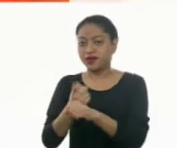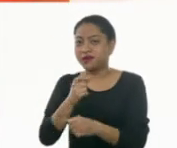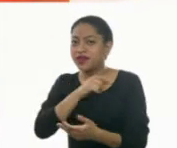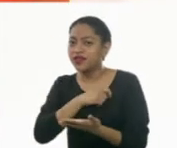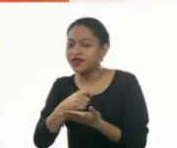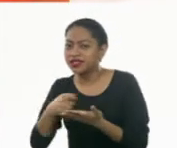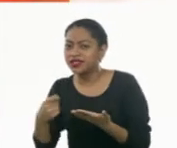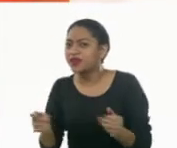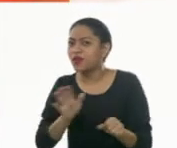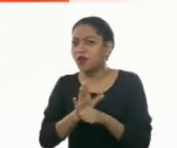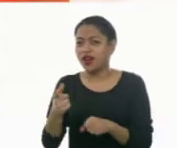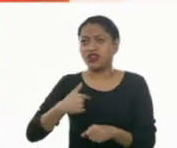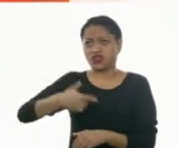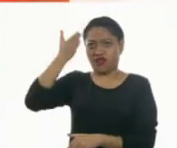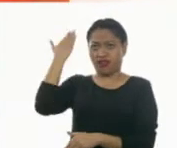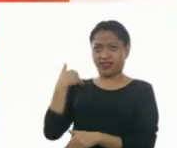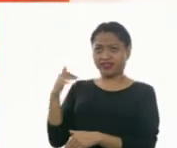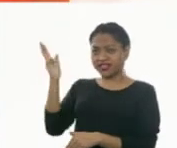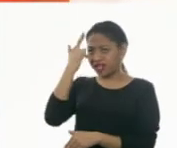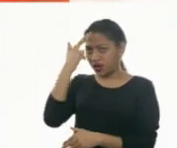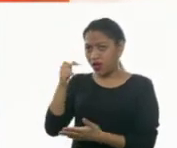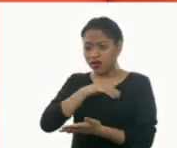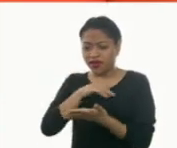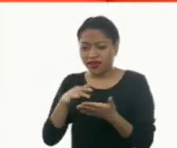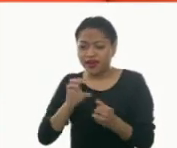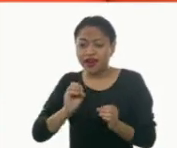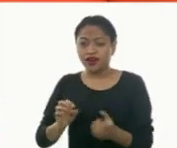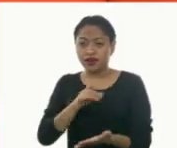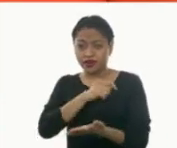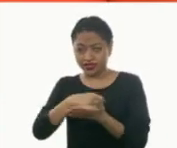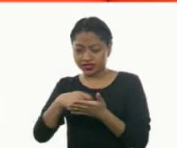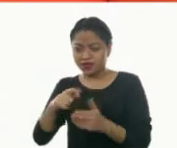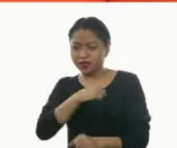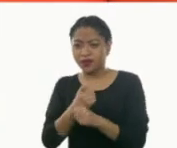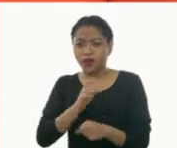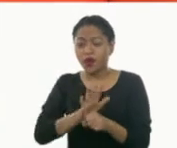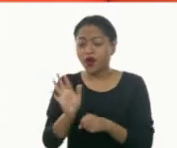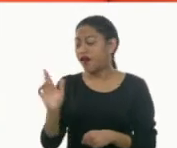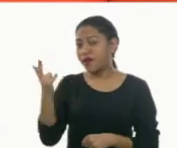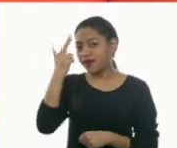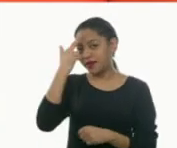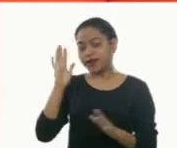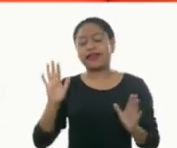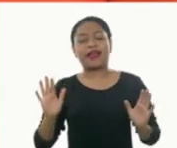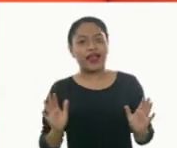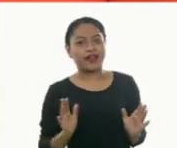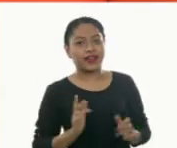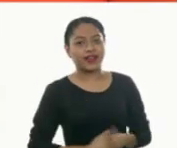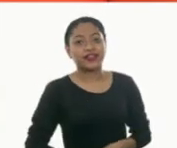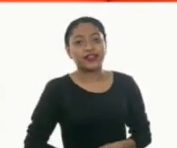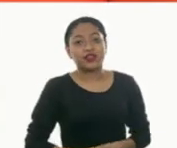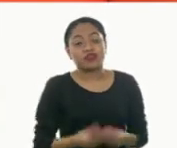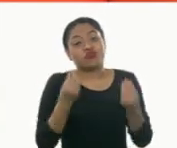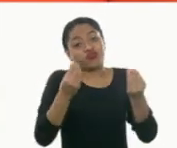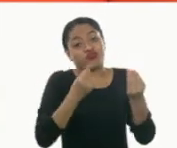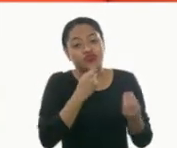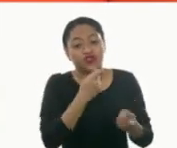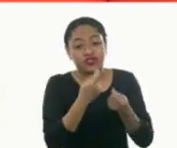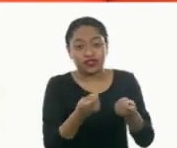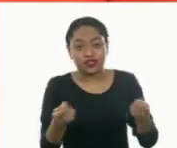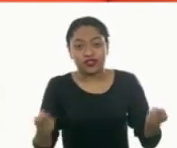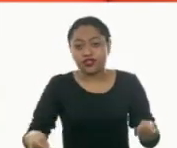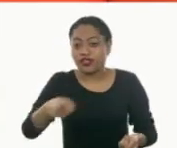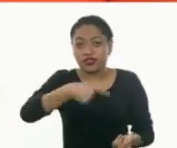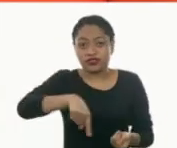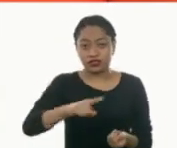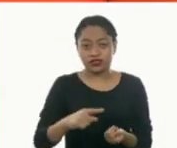no recuerdo qué aprendí a hacer primero. Entonces, muchos niños sin discapacidad aprenden